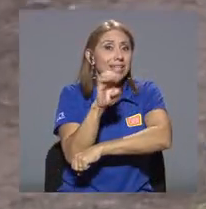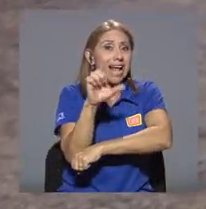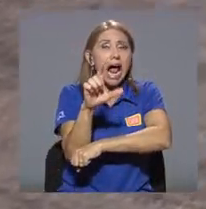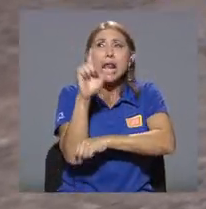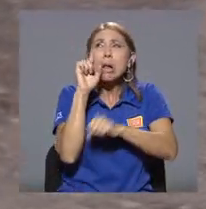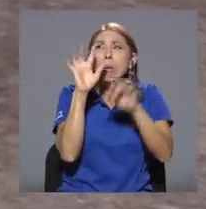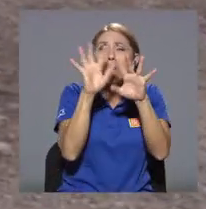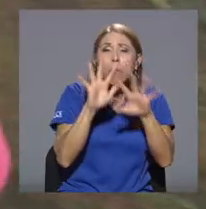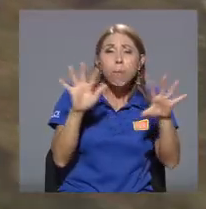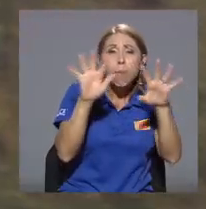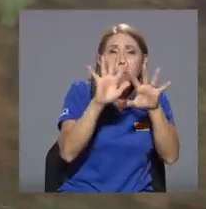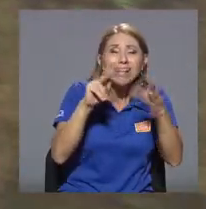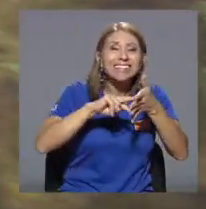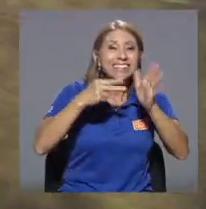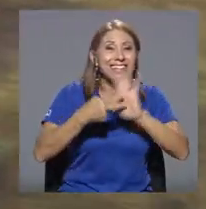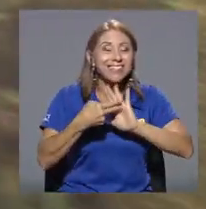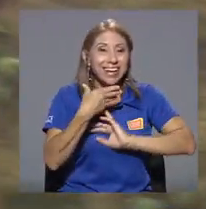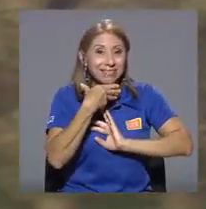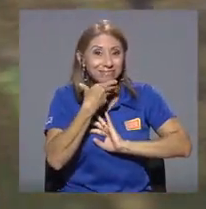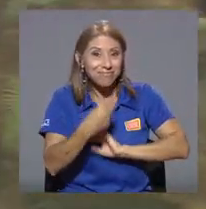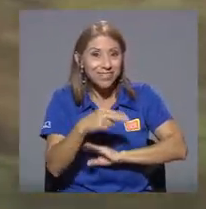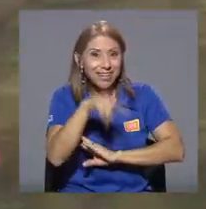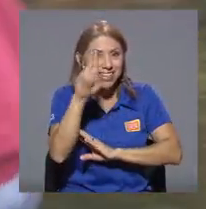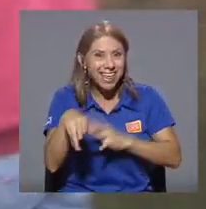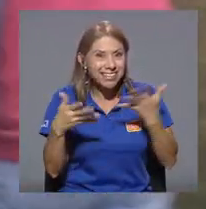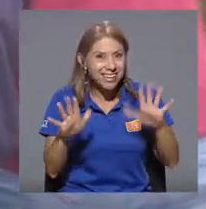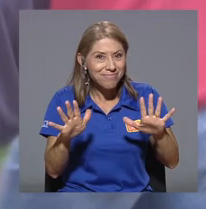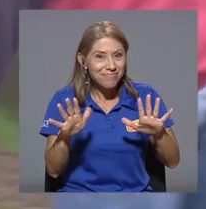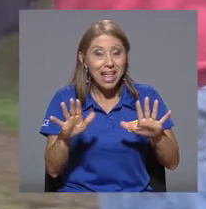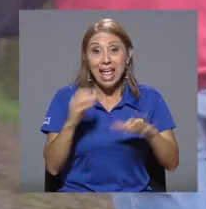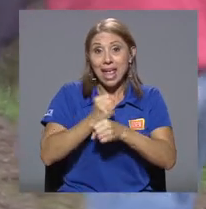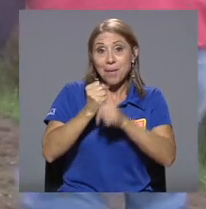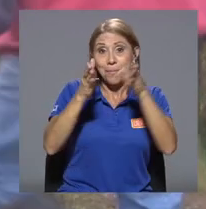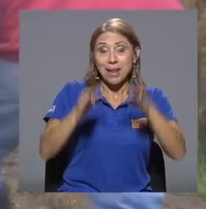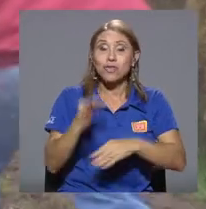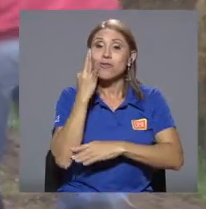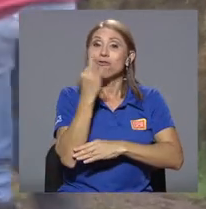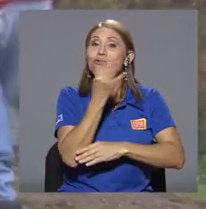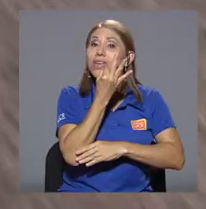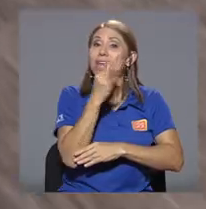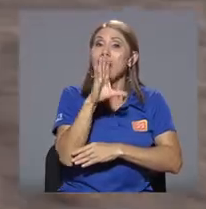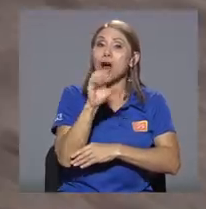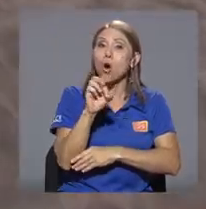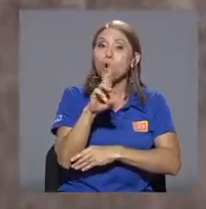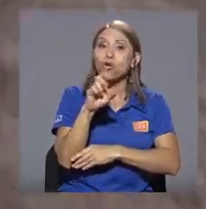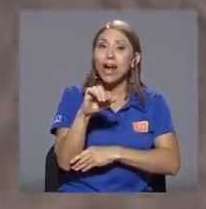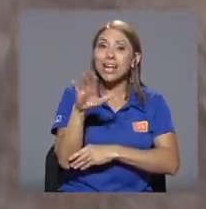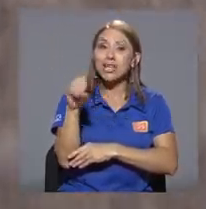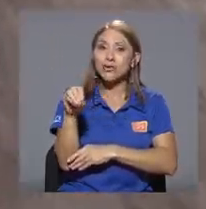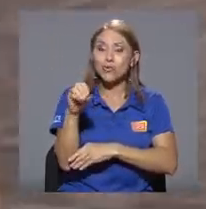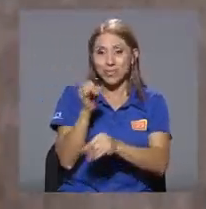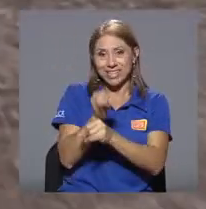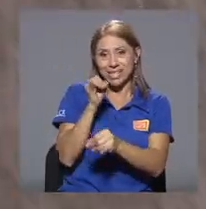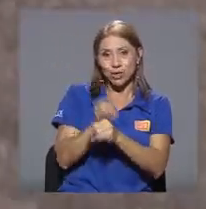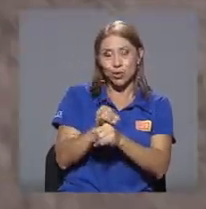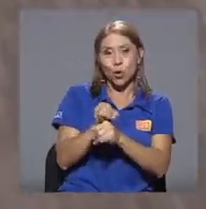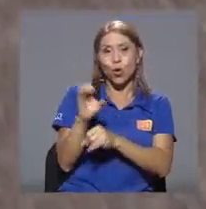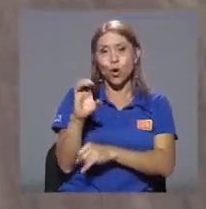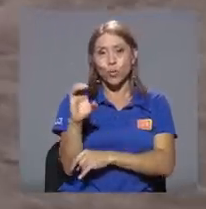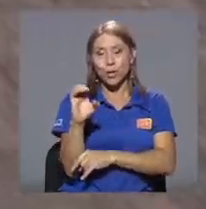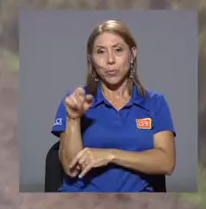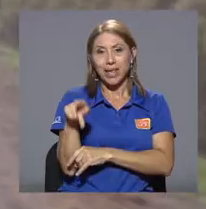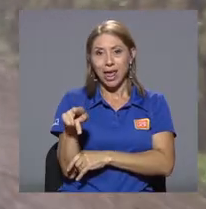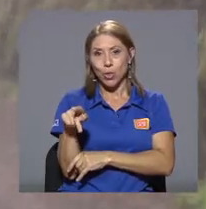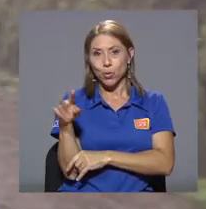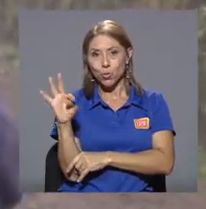que diciembre y la Navidad llegaron. Para los empleados de la finca de Corralillo del Instituto Clodomiro Picado Twight de la UCR,